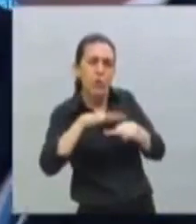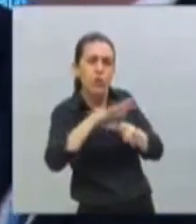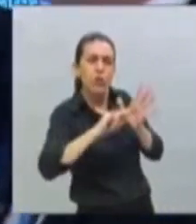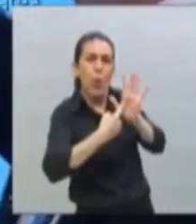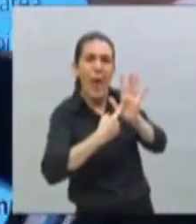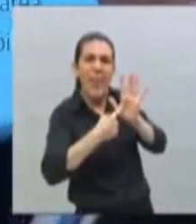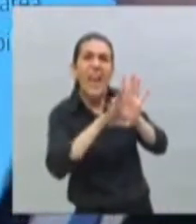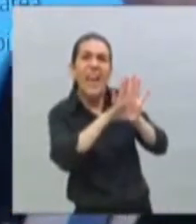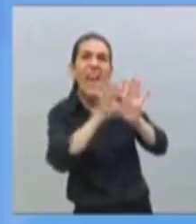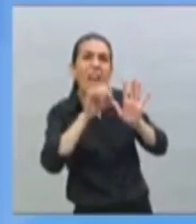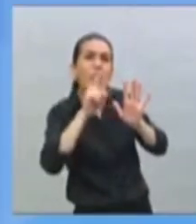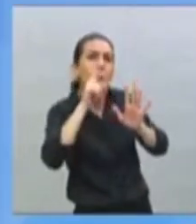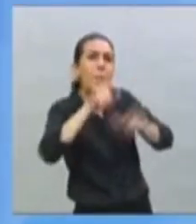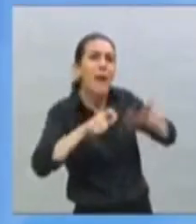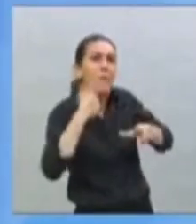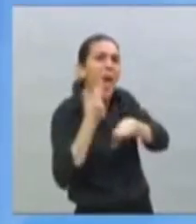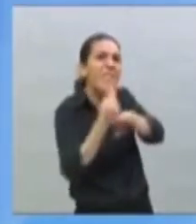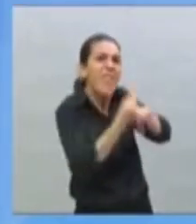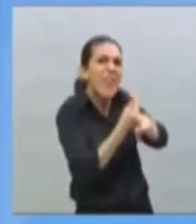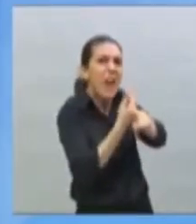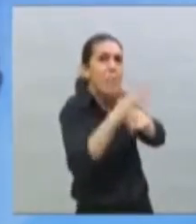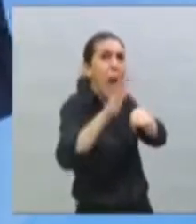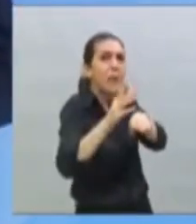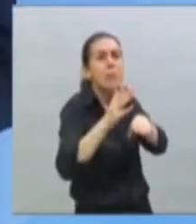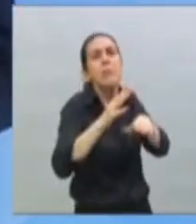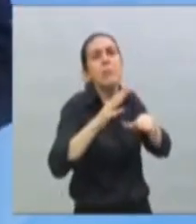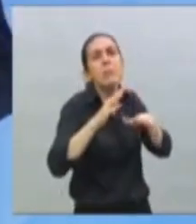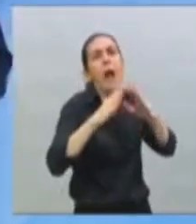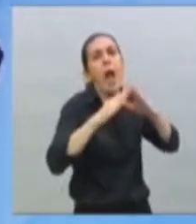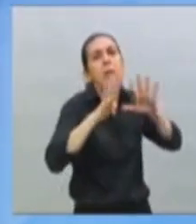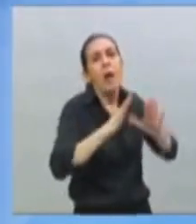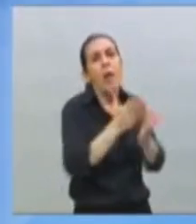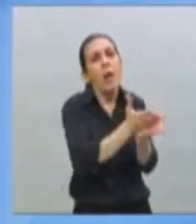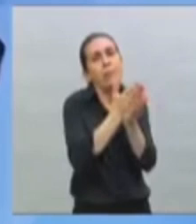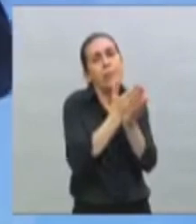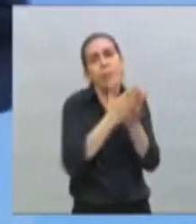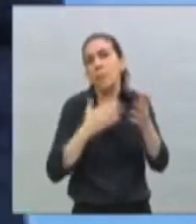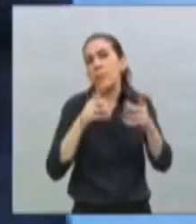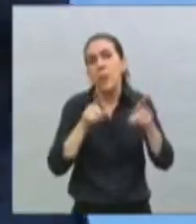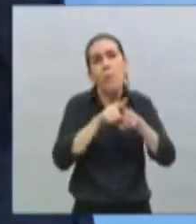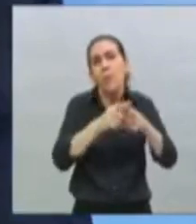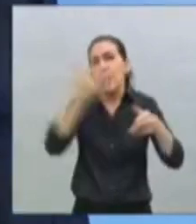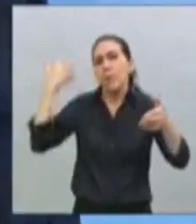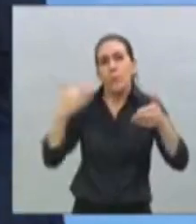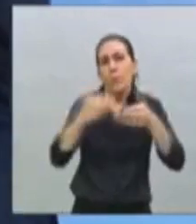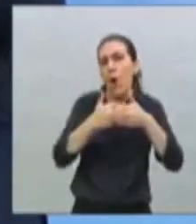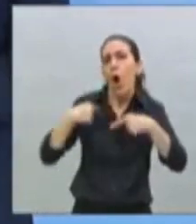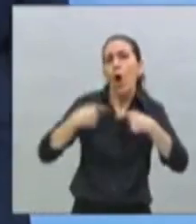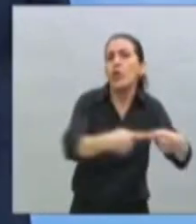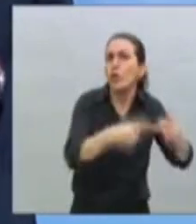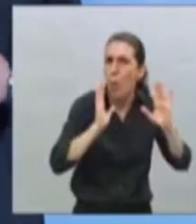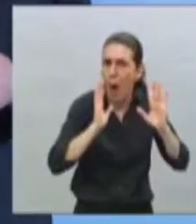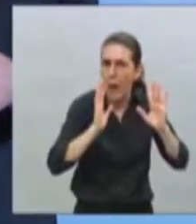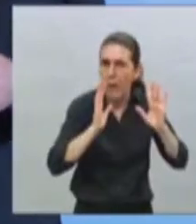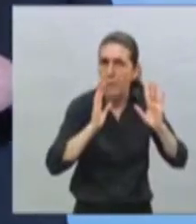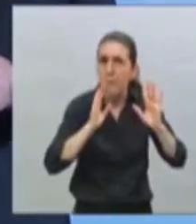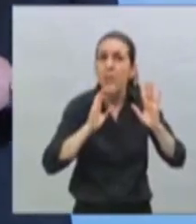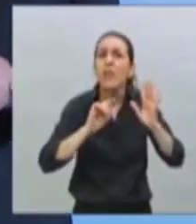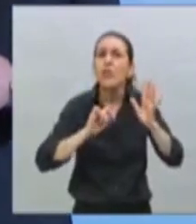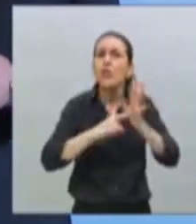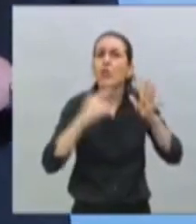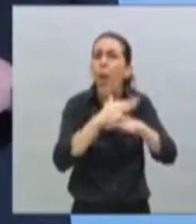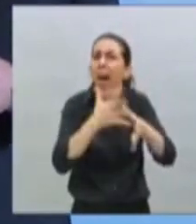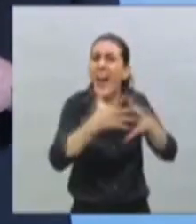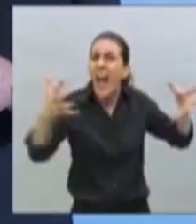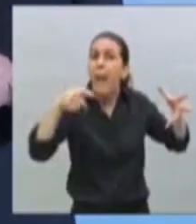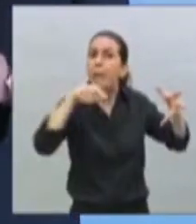500.000 habitantes, siguen las restricciones de aislamiento como hoy. Allí están todas las grandes ciudades,